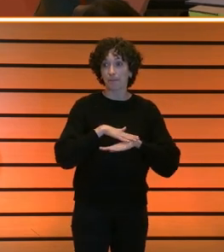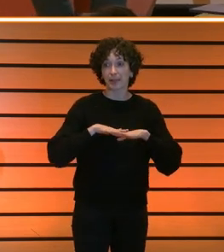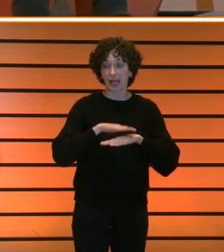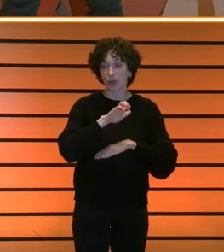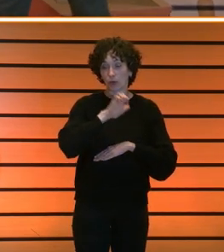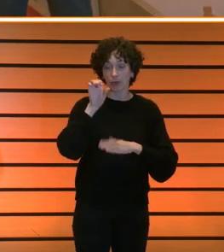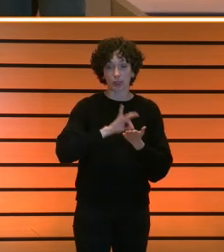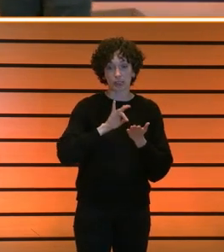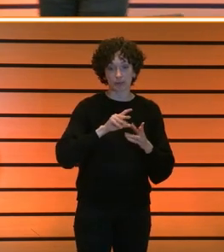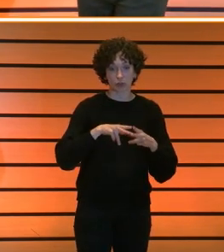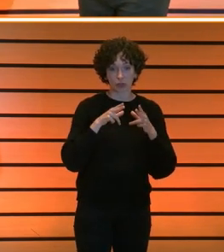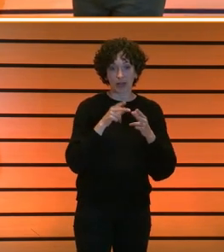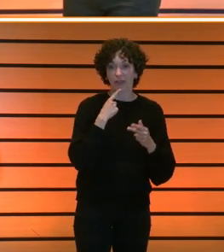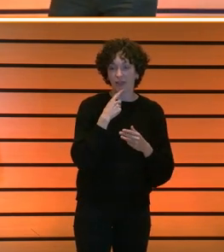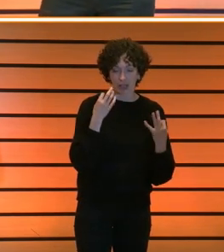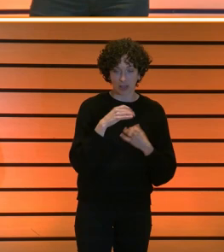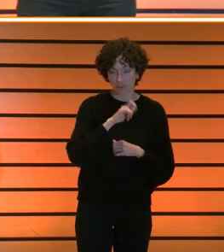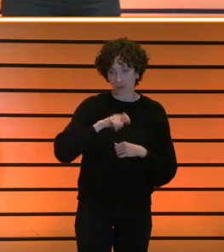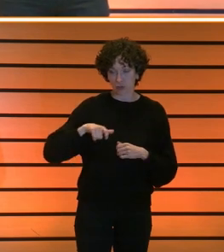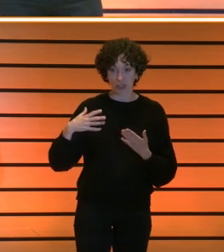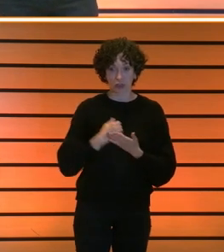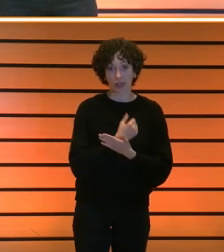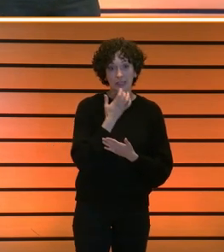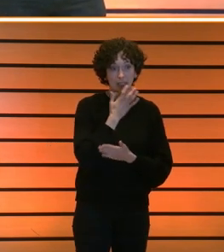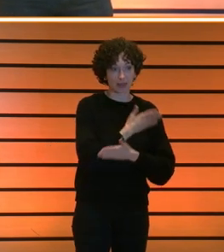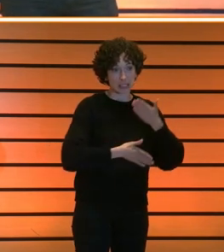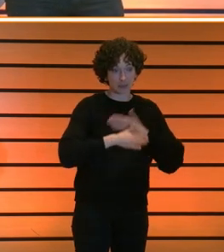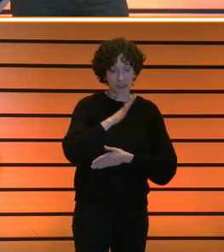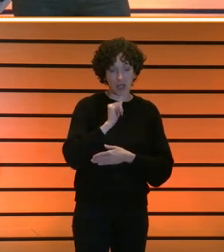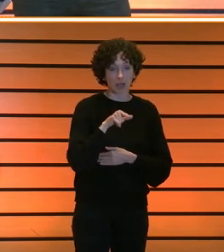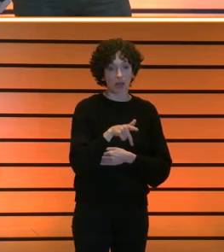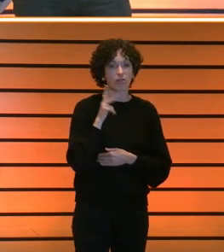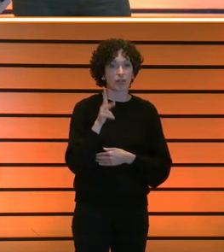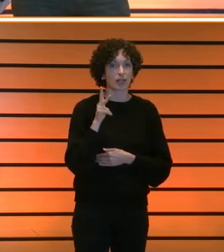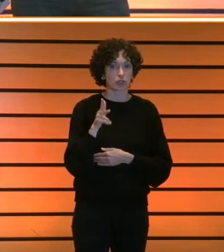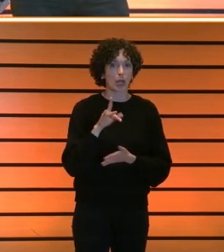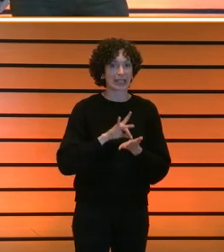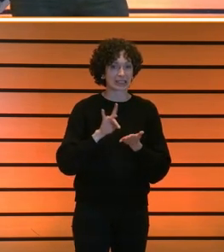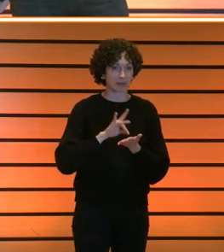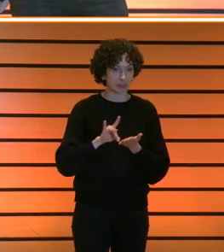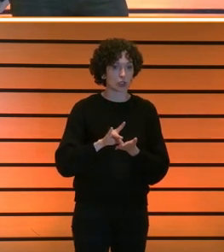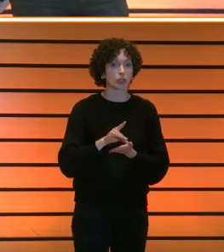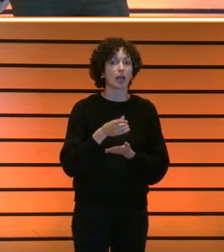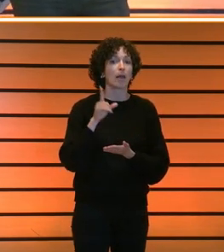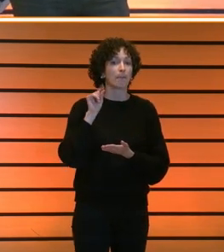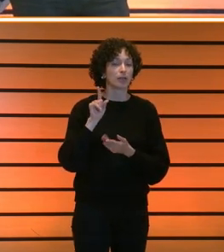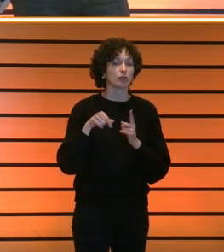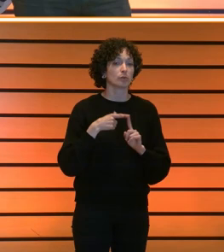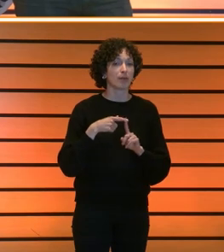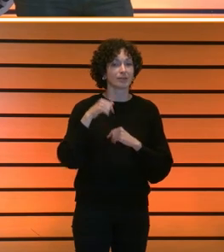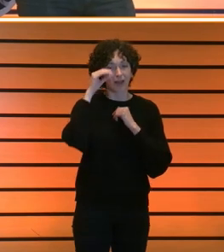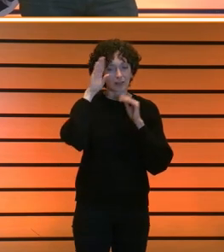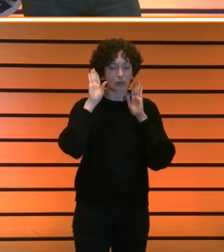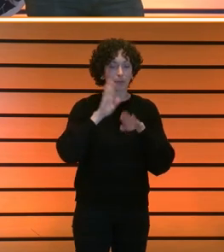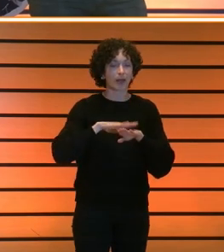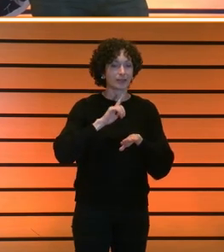servicios sociales que qué es lo que nos dice que todas las personas con discapacidad tienen derecho a servicios asequibles de atención a largo plazo